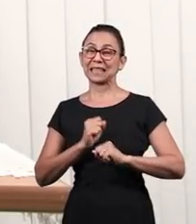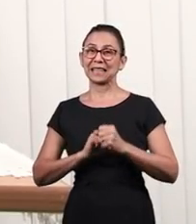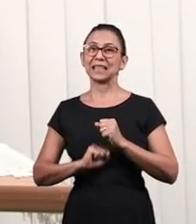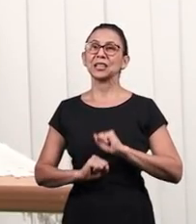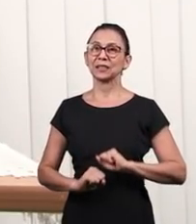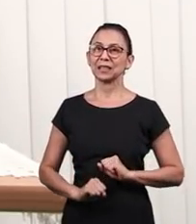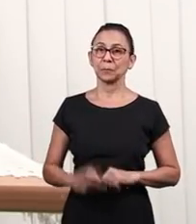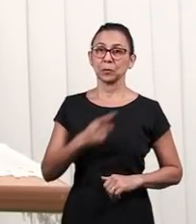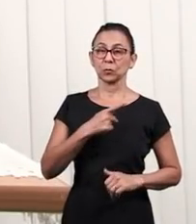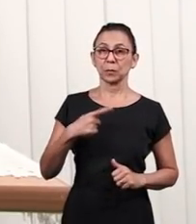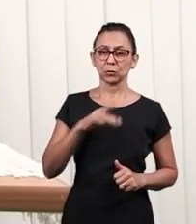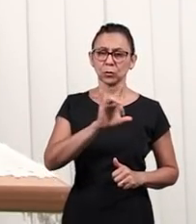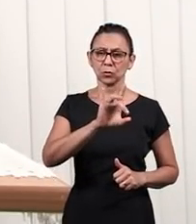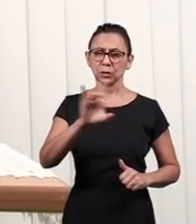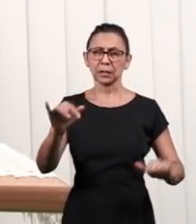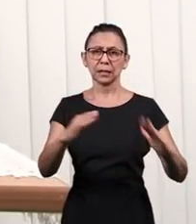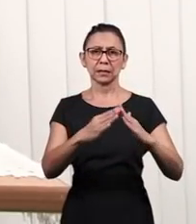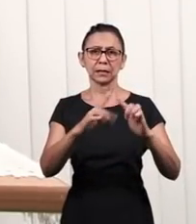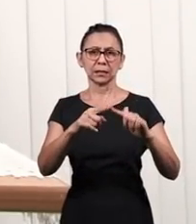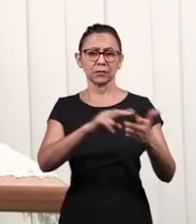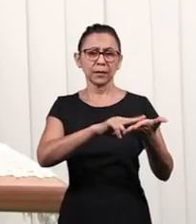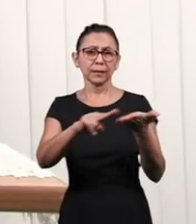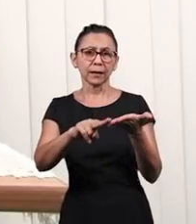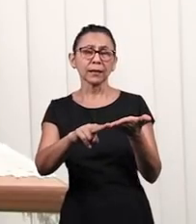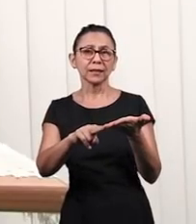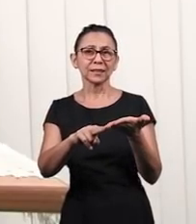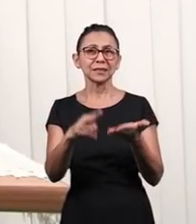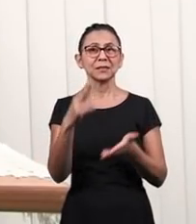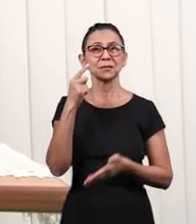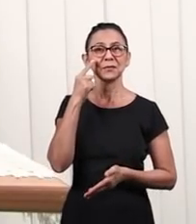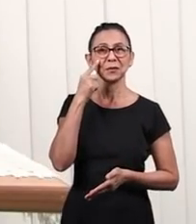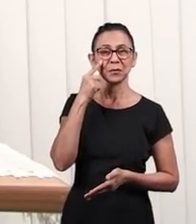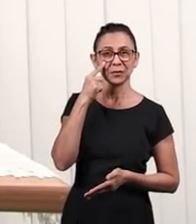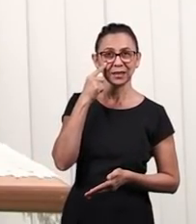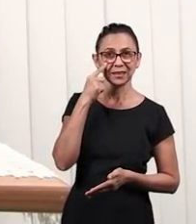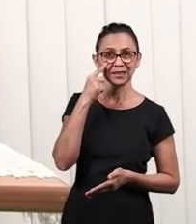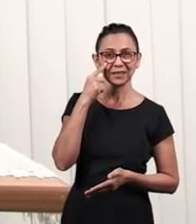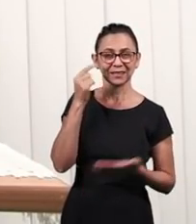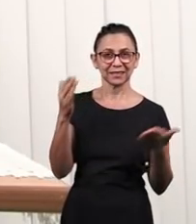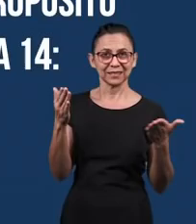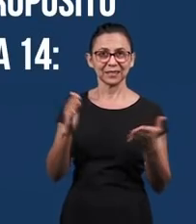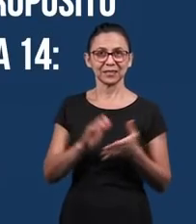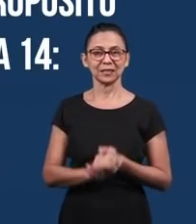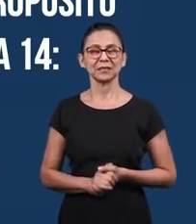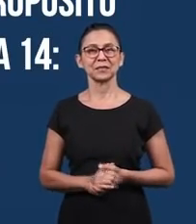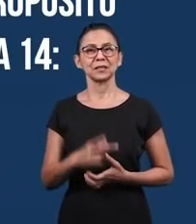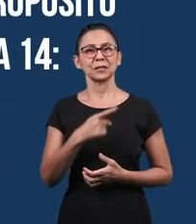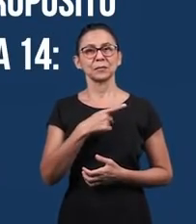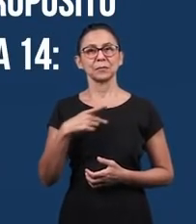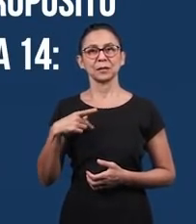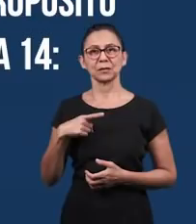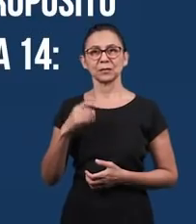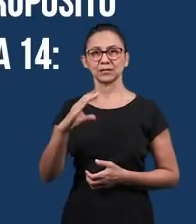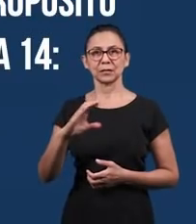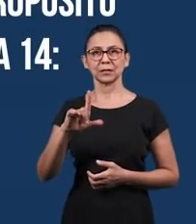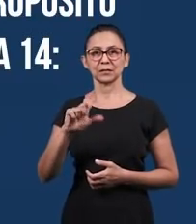cartas pastorales a sus iglesias. Oiremos una carta pastoral en esta hora. Carta pastoral del